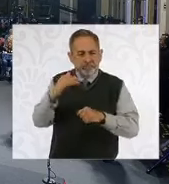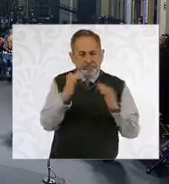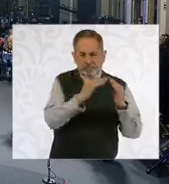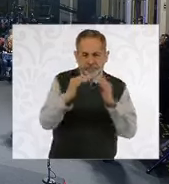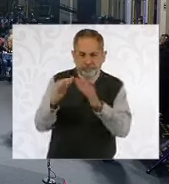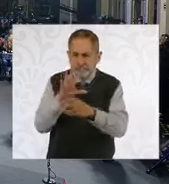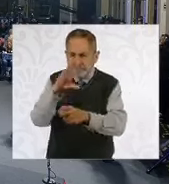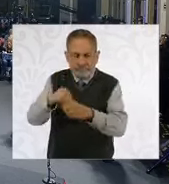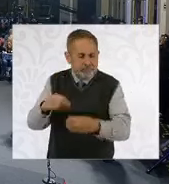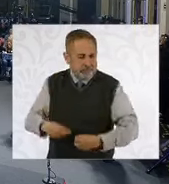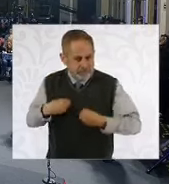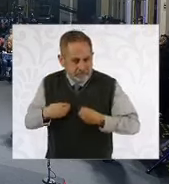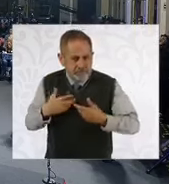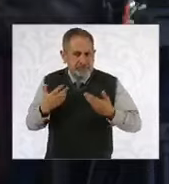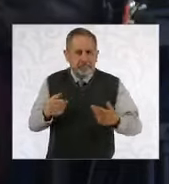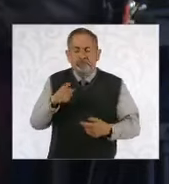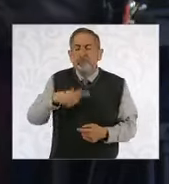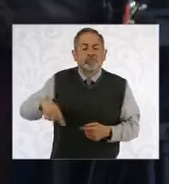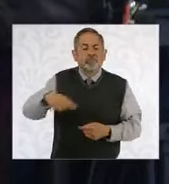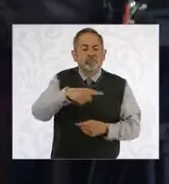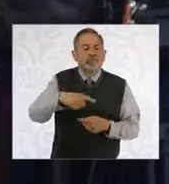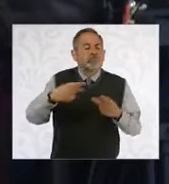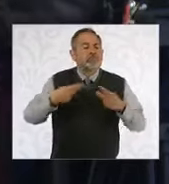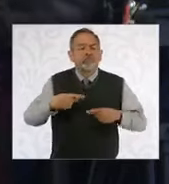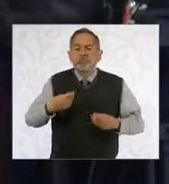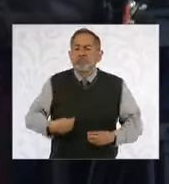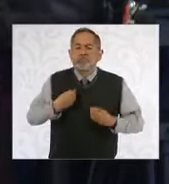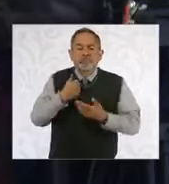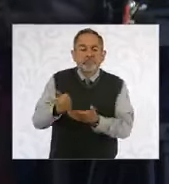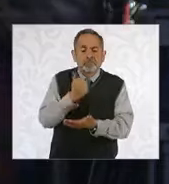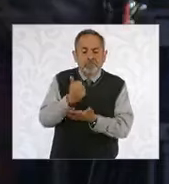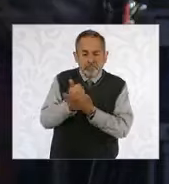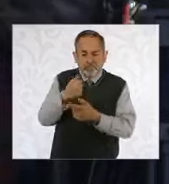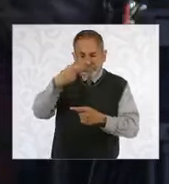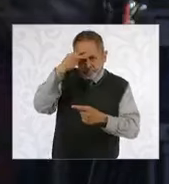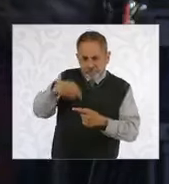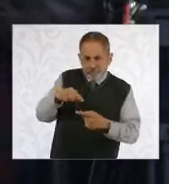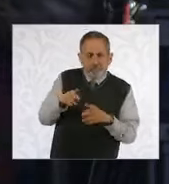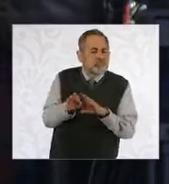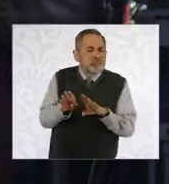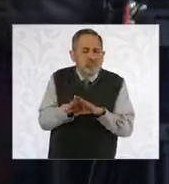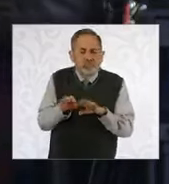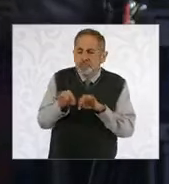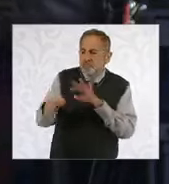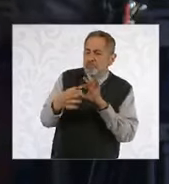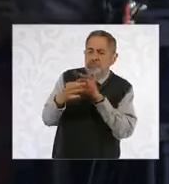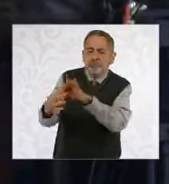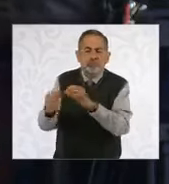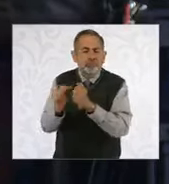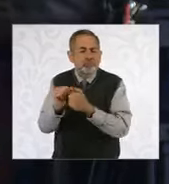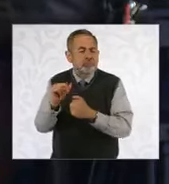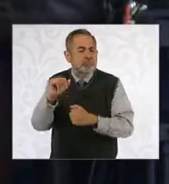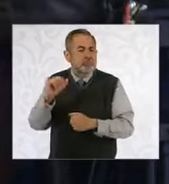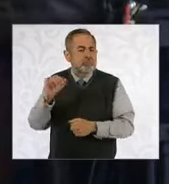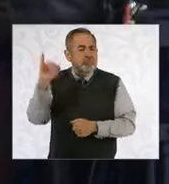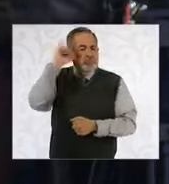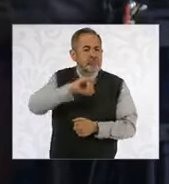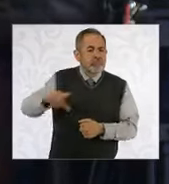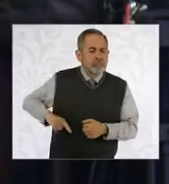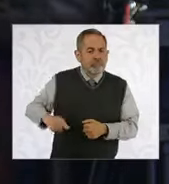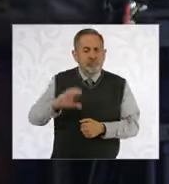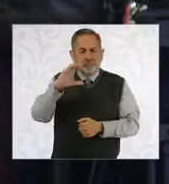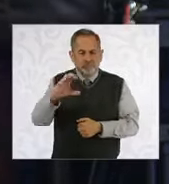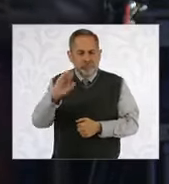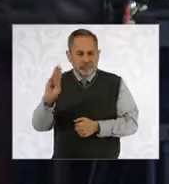va a beneficiar también a los capitalinos? ¿Cómo se hará el trabajo con la jefa de gobierno, Clara Brugada, que